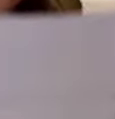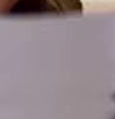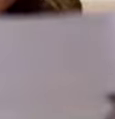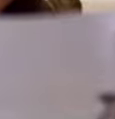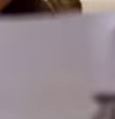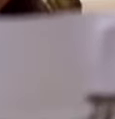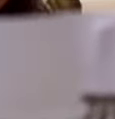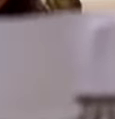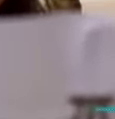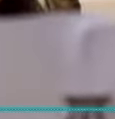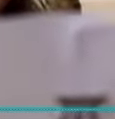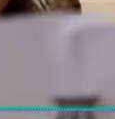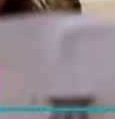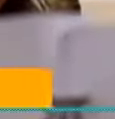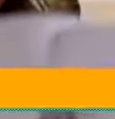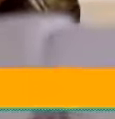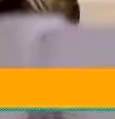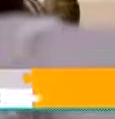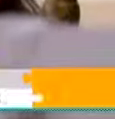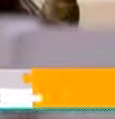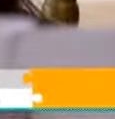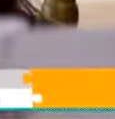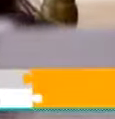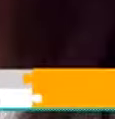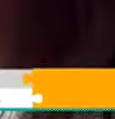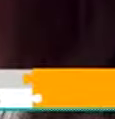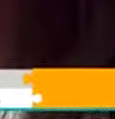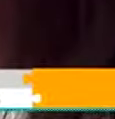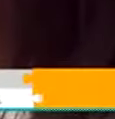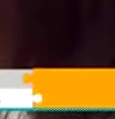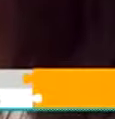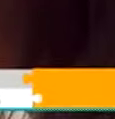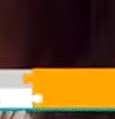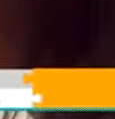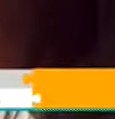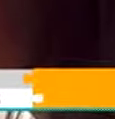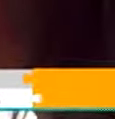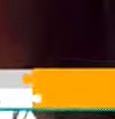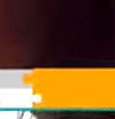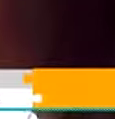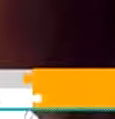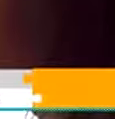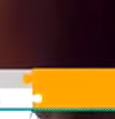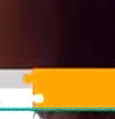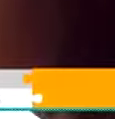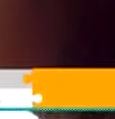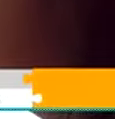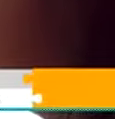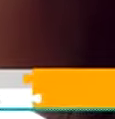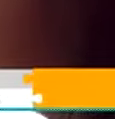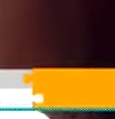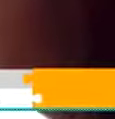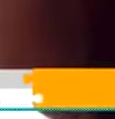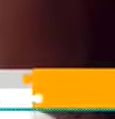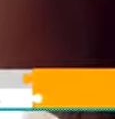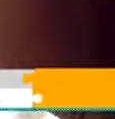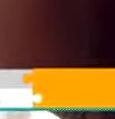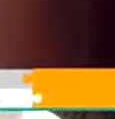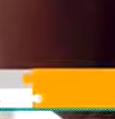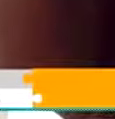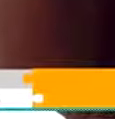¡Suscríbete al Y sé que lo he intentado, pero yo soy así. La